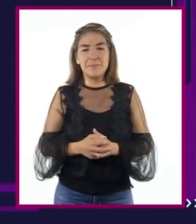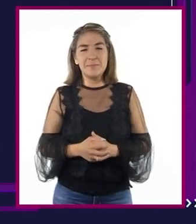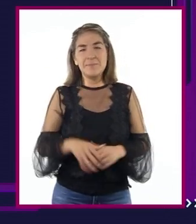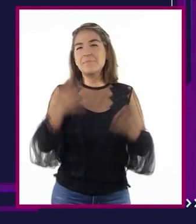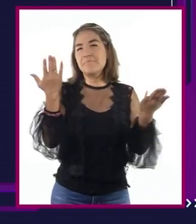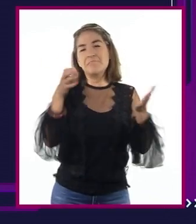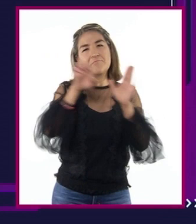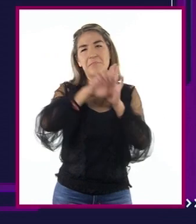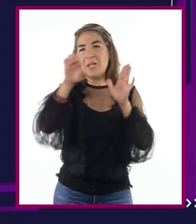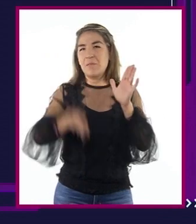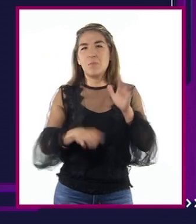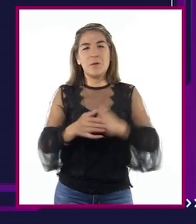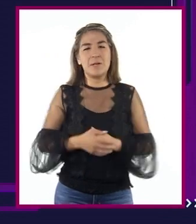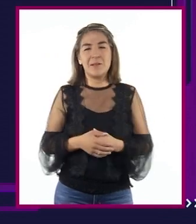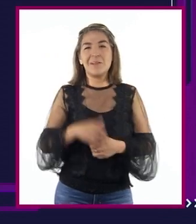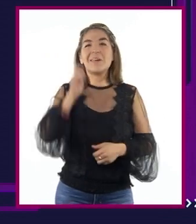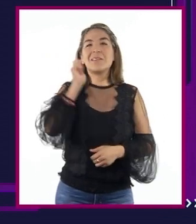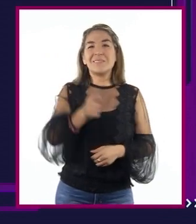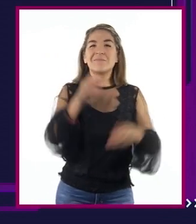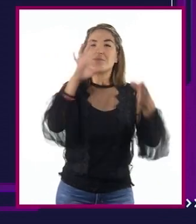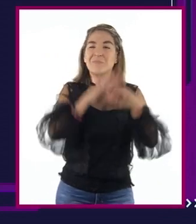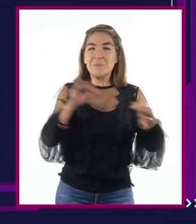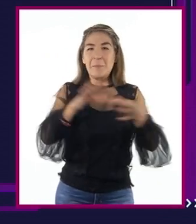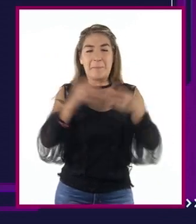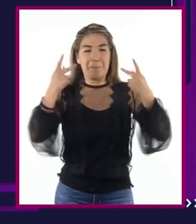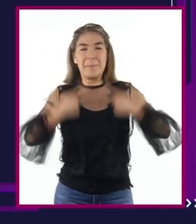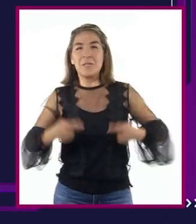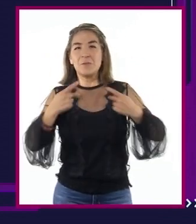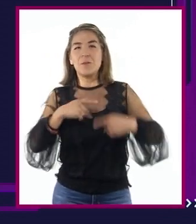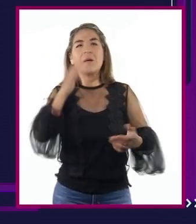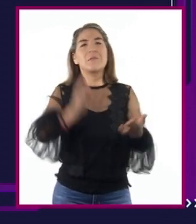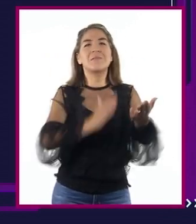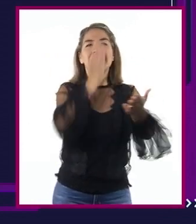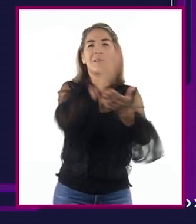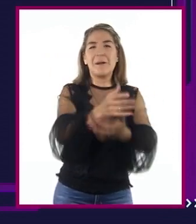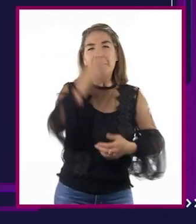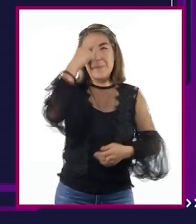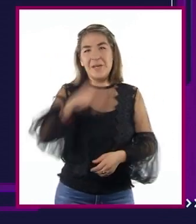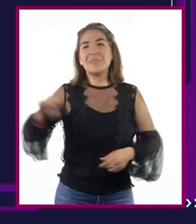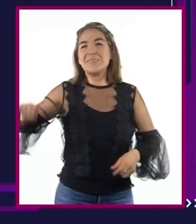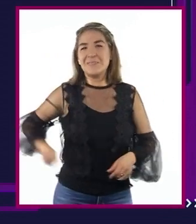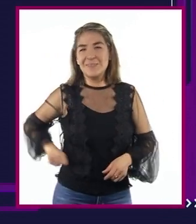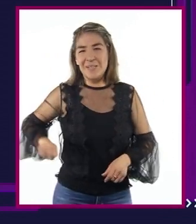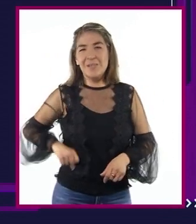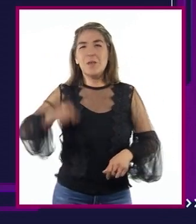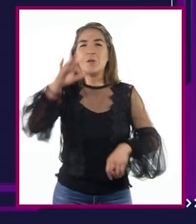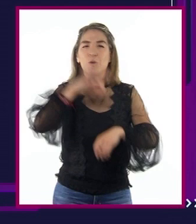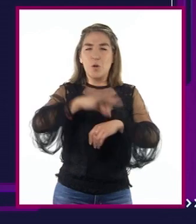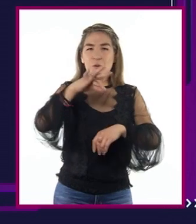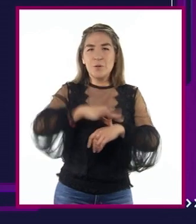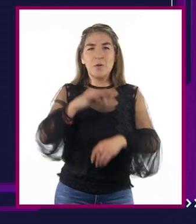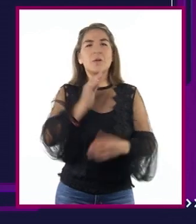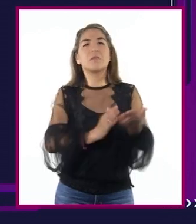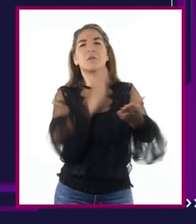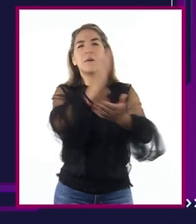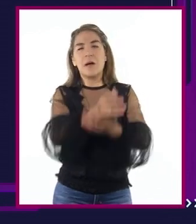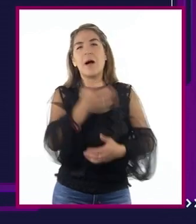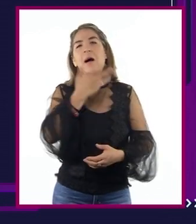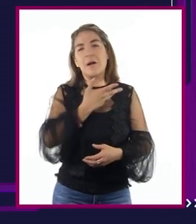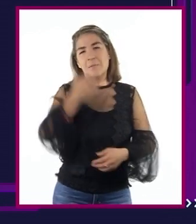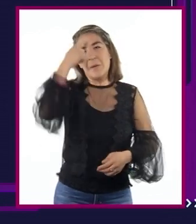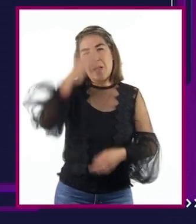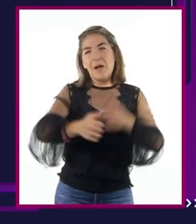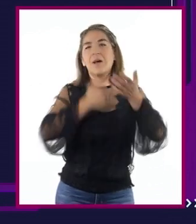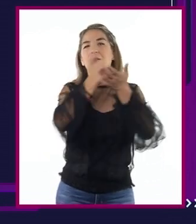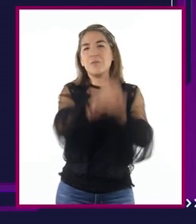Por ejemplo, si se trata de las personas que asisten a un centro de salud, se pueden implementar